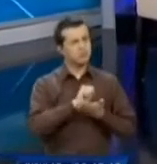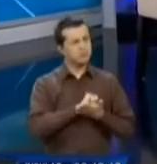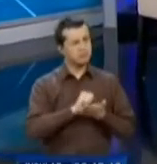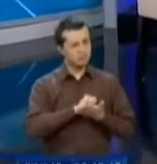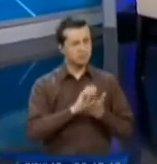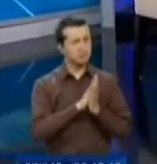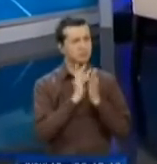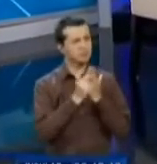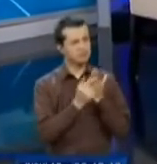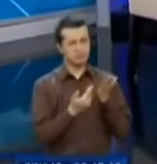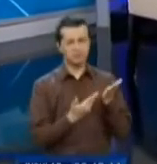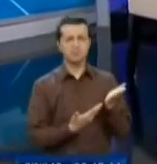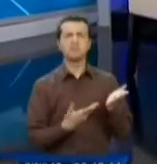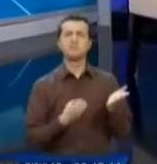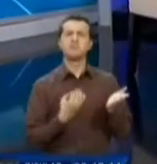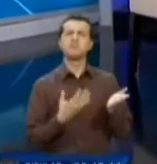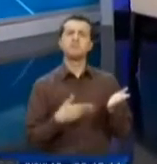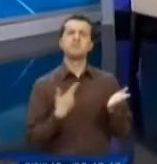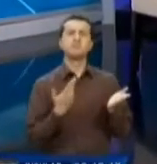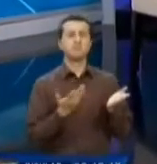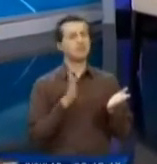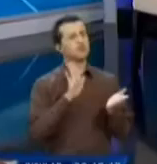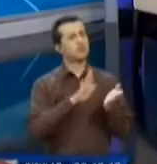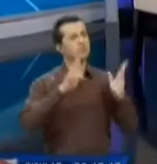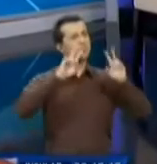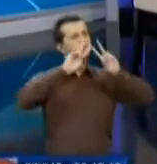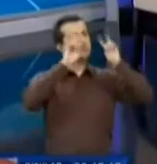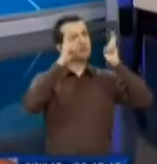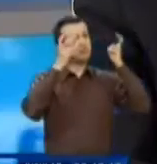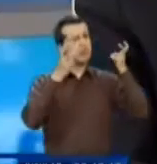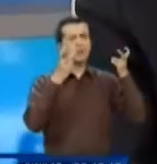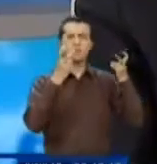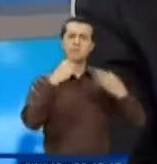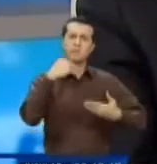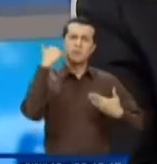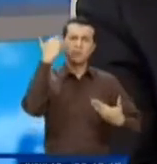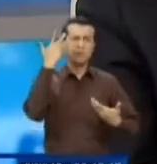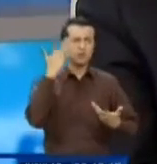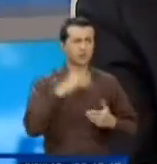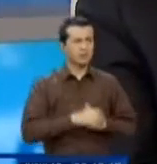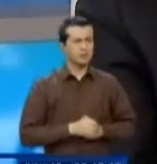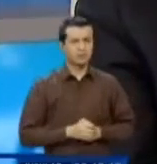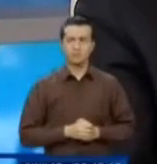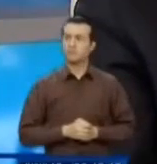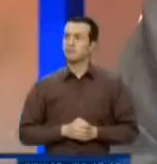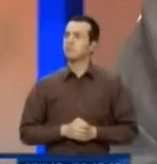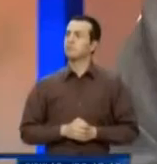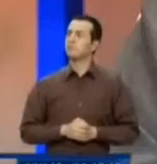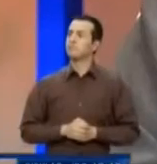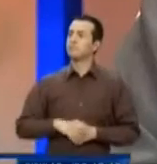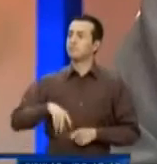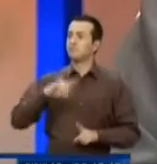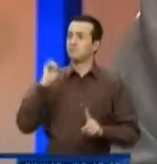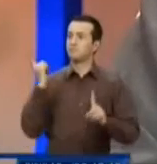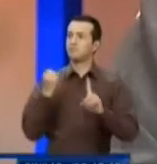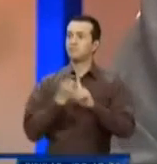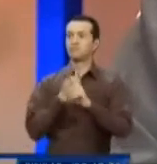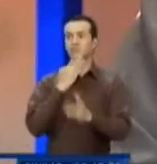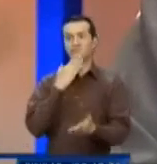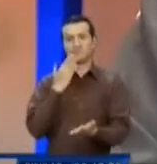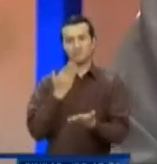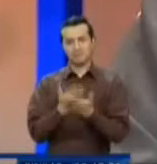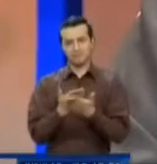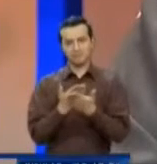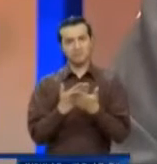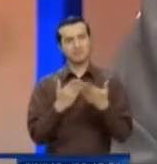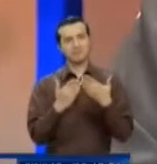publicar este libro de contenido, pues, político realmente? Bueno, en primer lugar, muchas gracias,